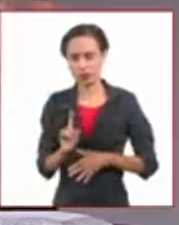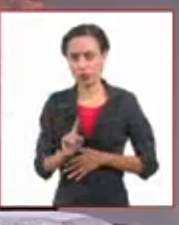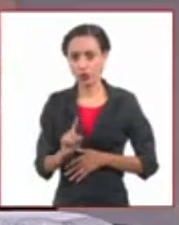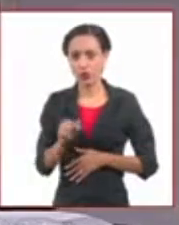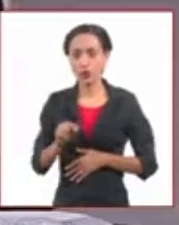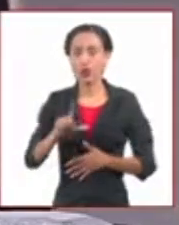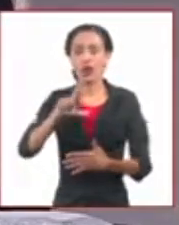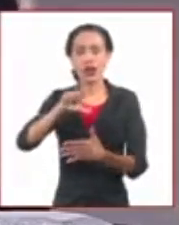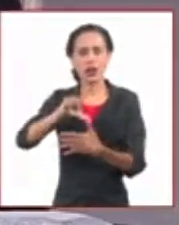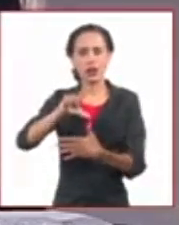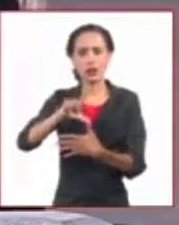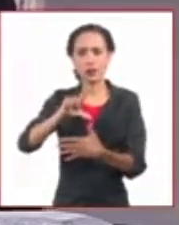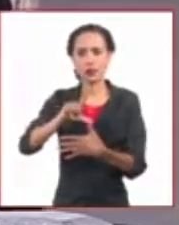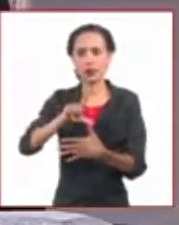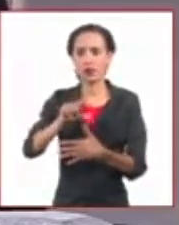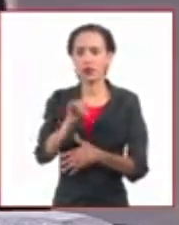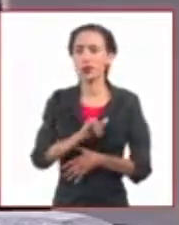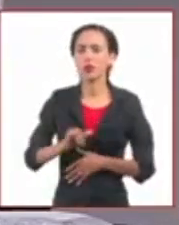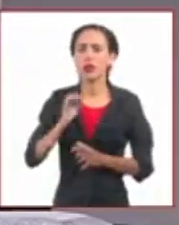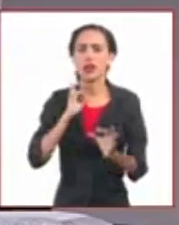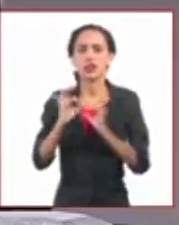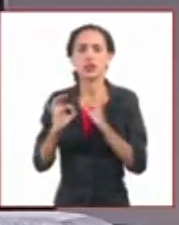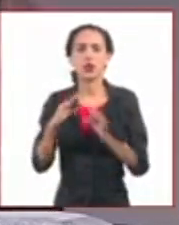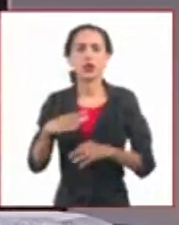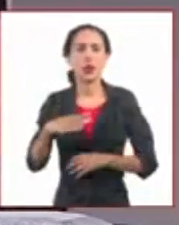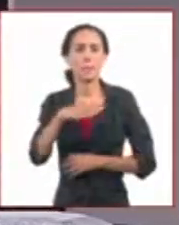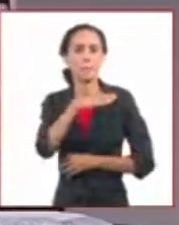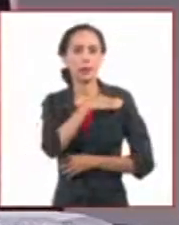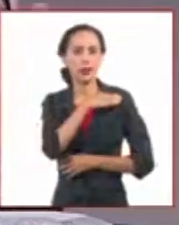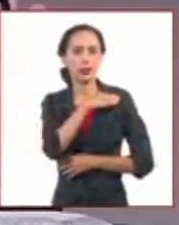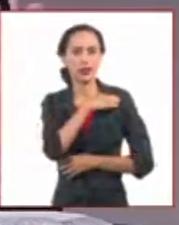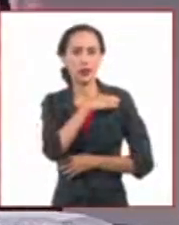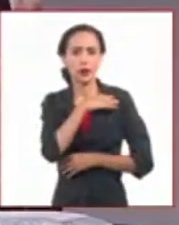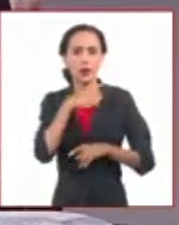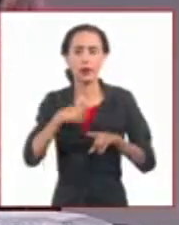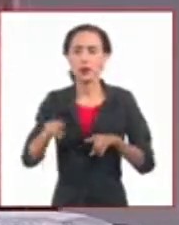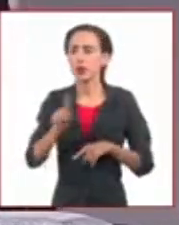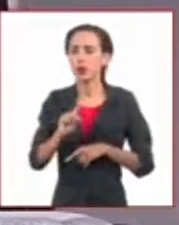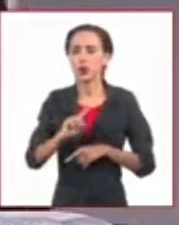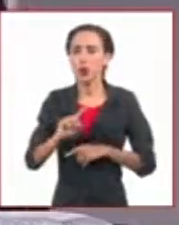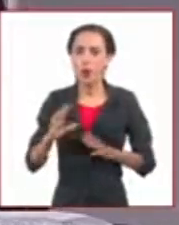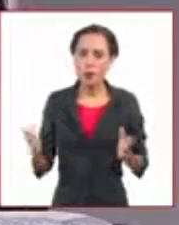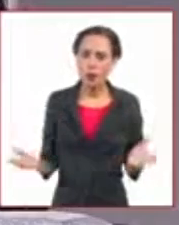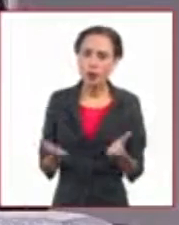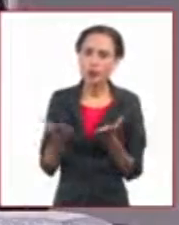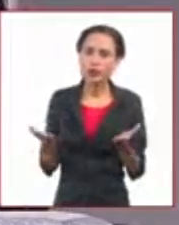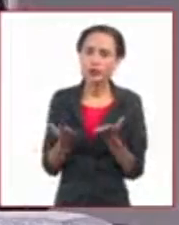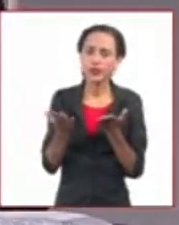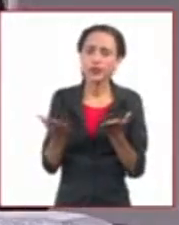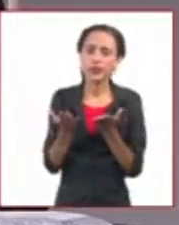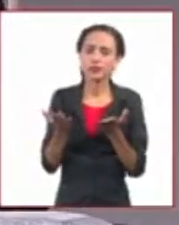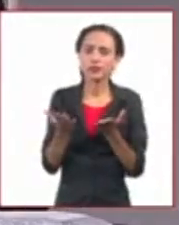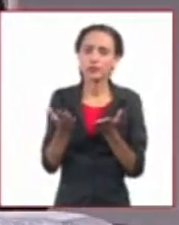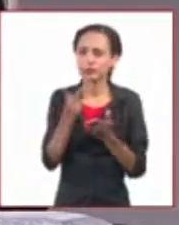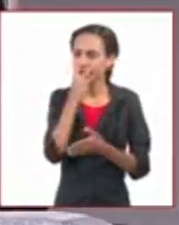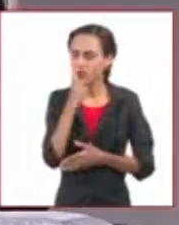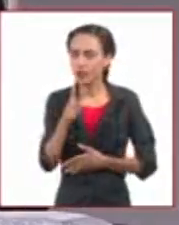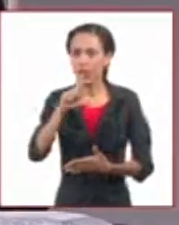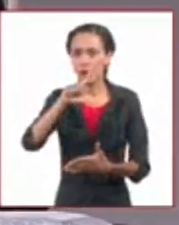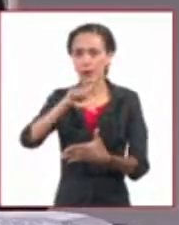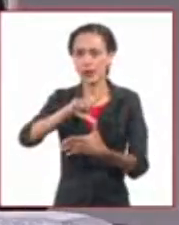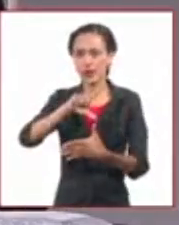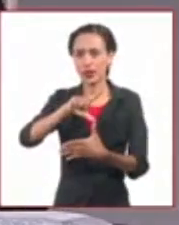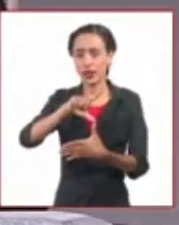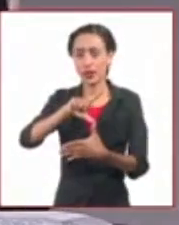por como una seguridad militar pero no vamos a centrarnos ahora en él en américa latina en la parte